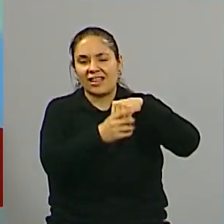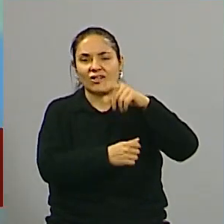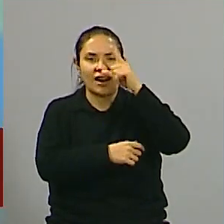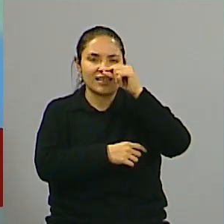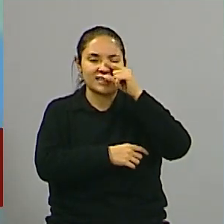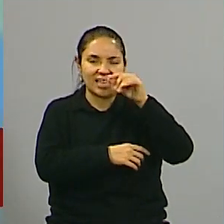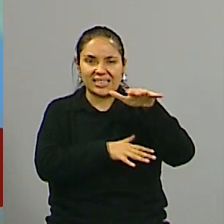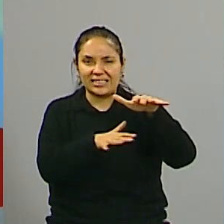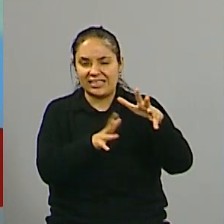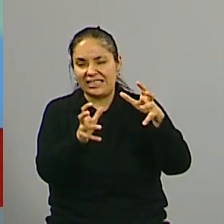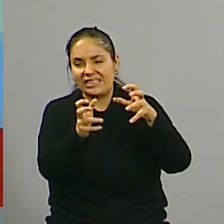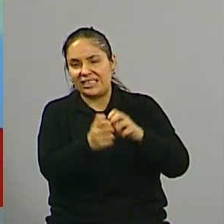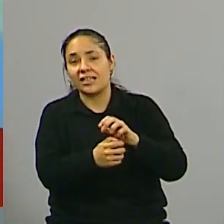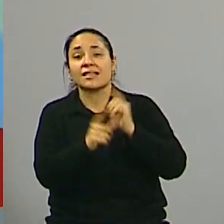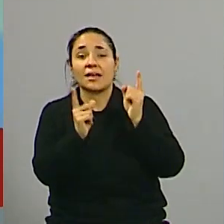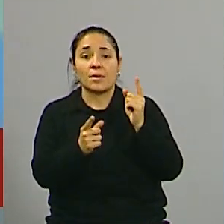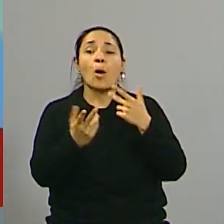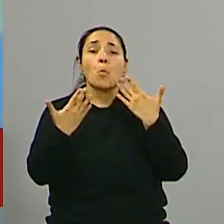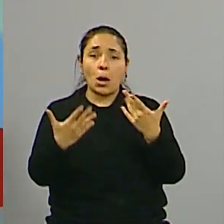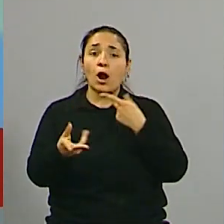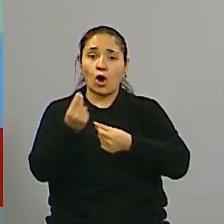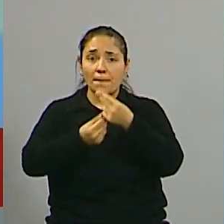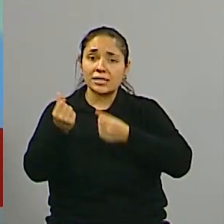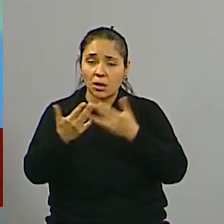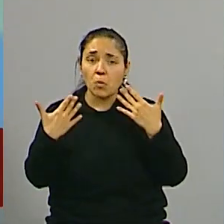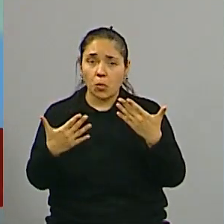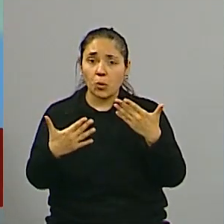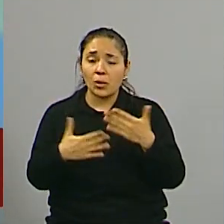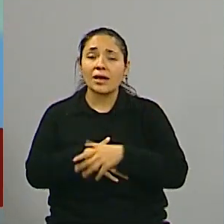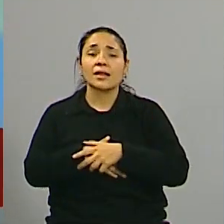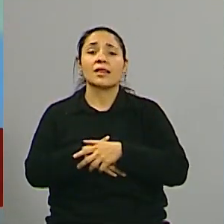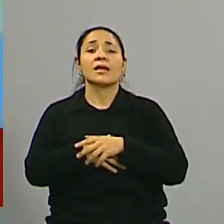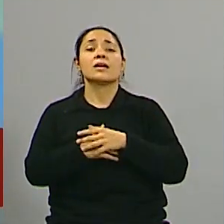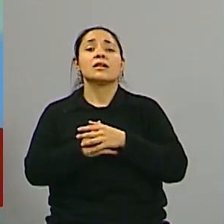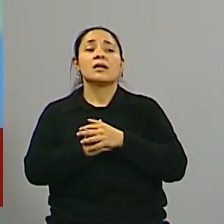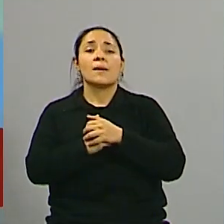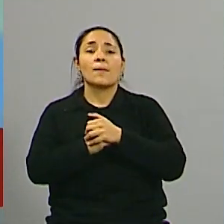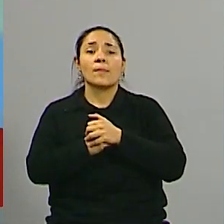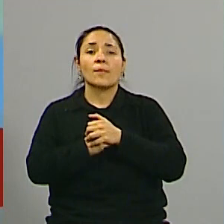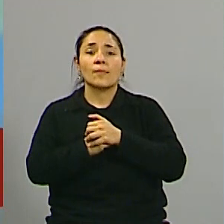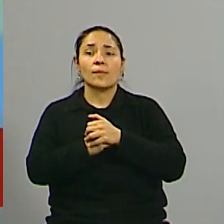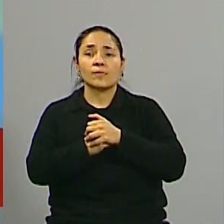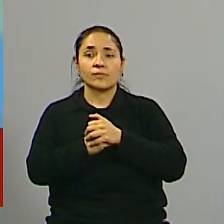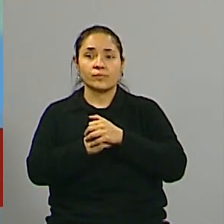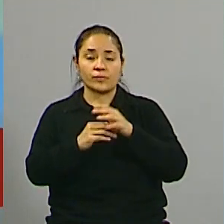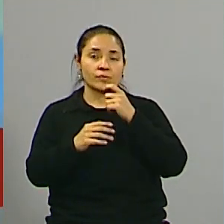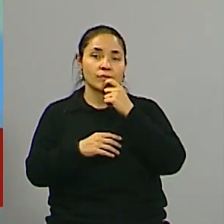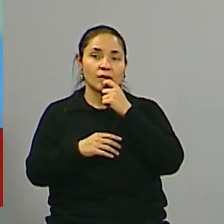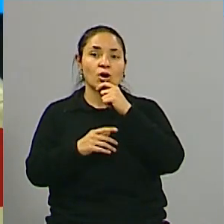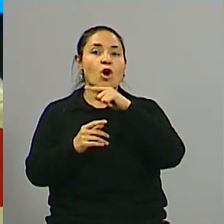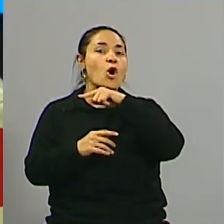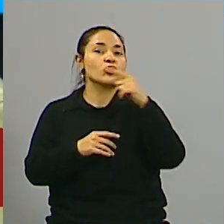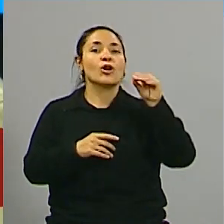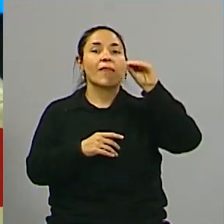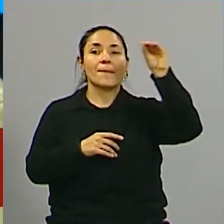Heras. Tiene potencialidad comercial. El Producto Bruto Geográfico de la provincia, si analizamos otros departamentos,